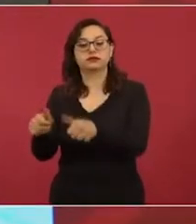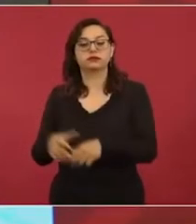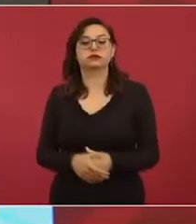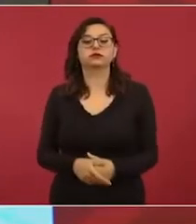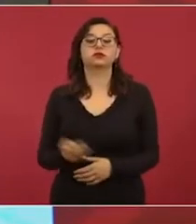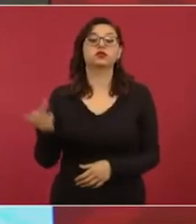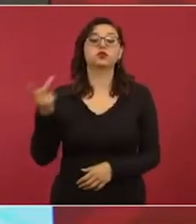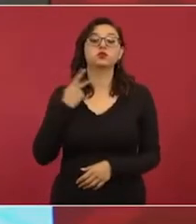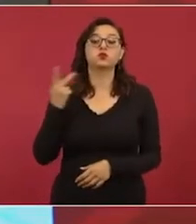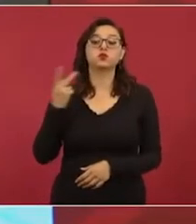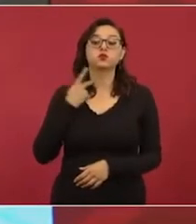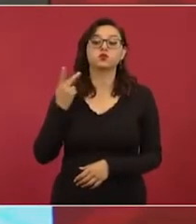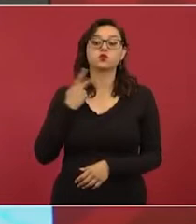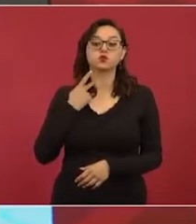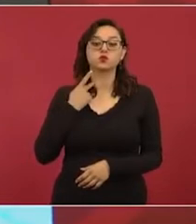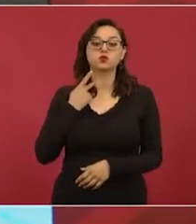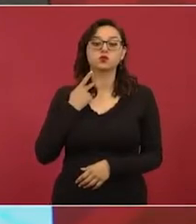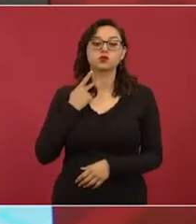buena política,